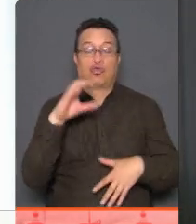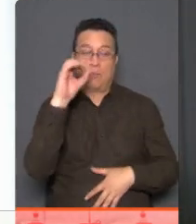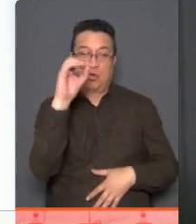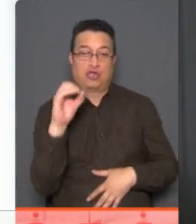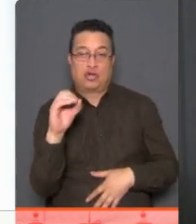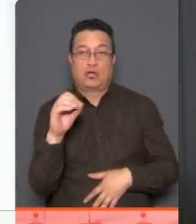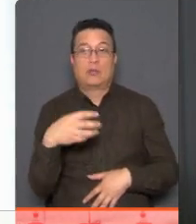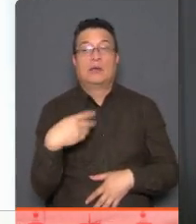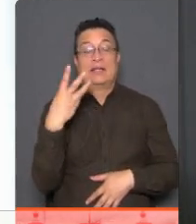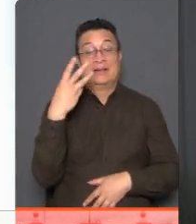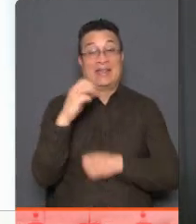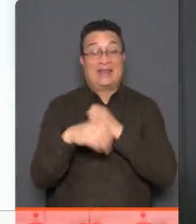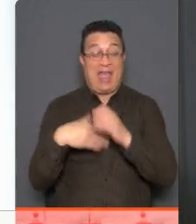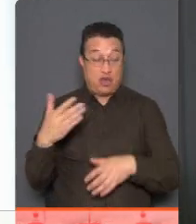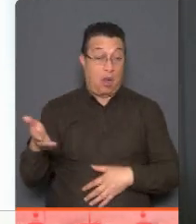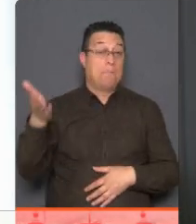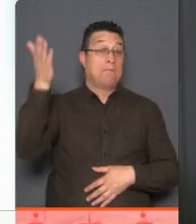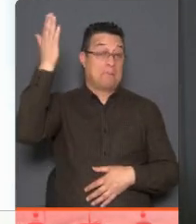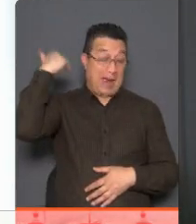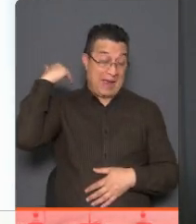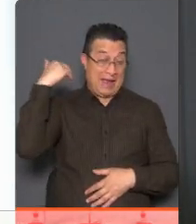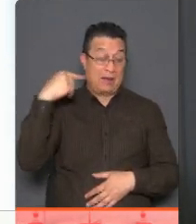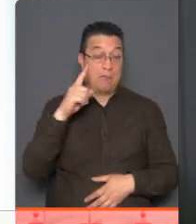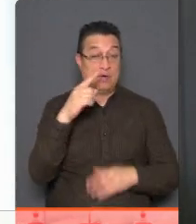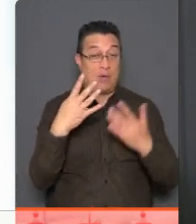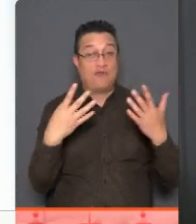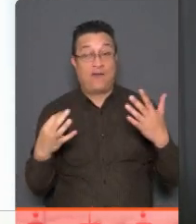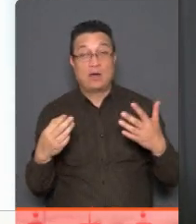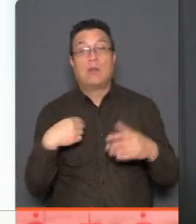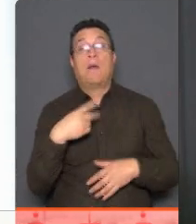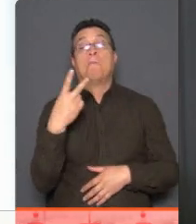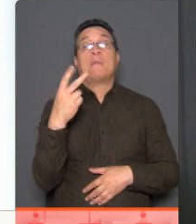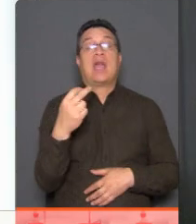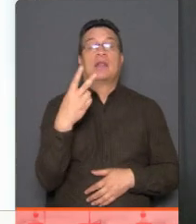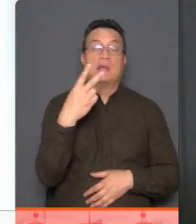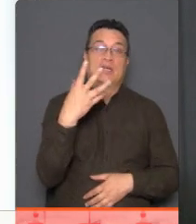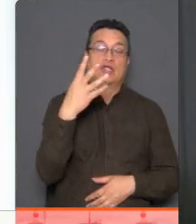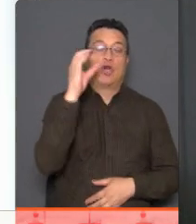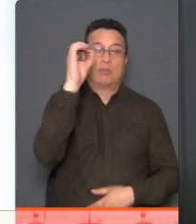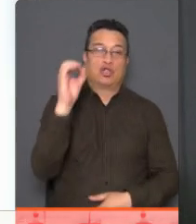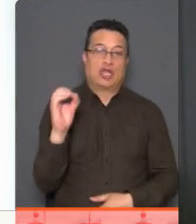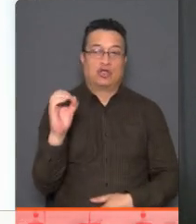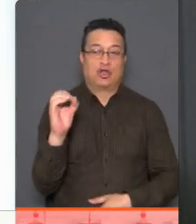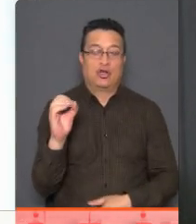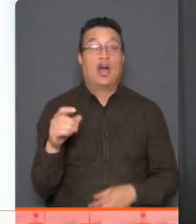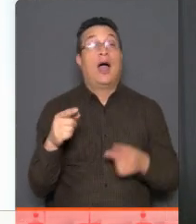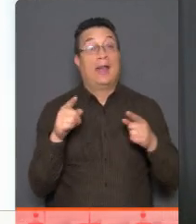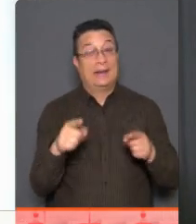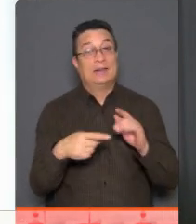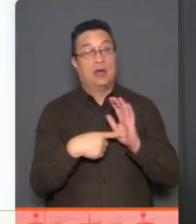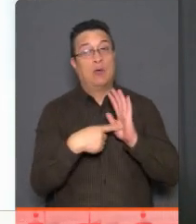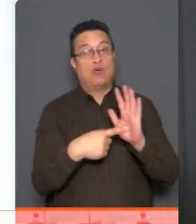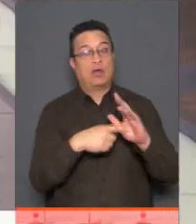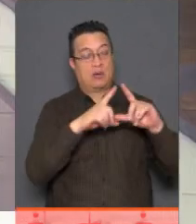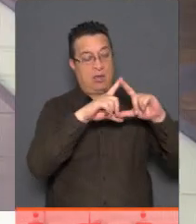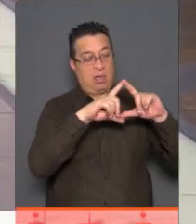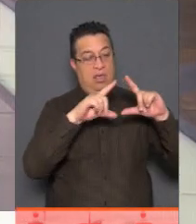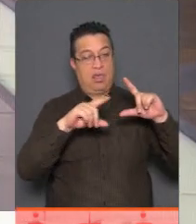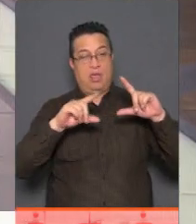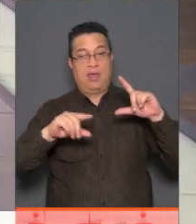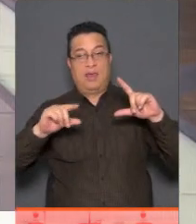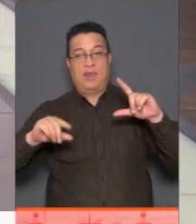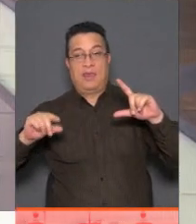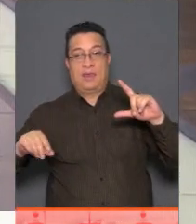hace 30 años atrás, es decir, a principios de los 90 está en torno al 20, 25%. Es decir, esto muestra el deterioro de lo que